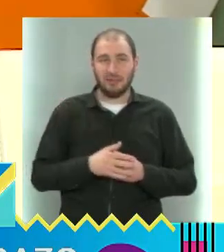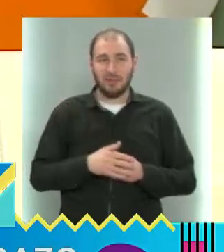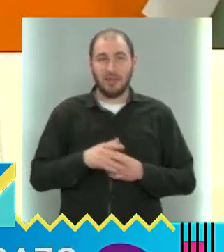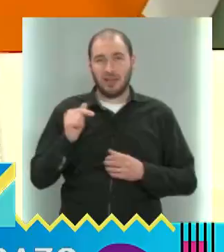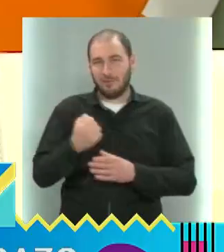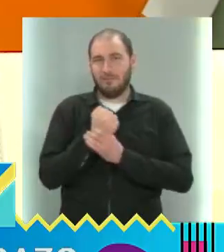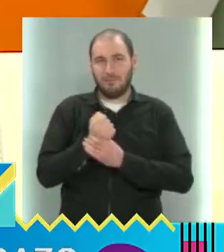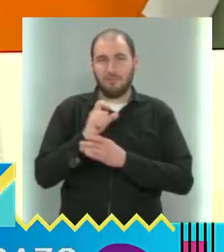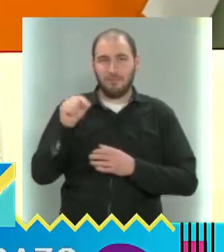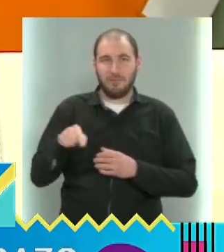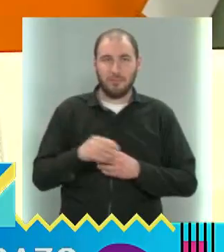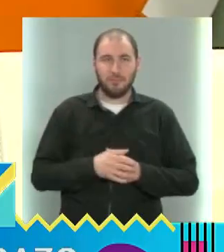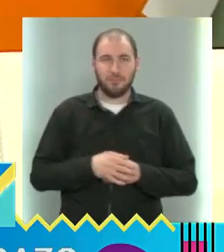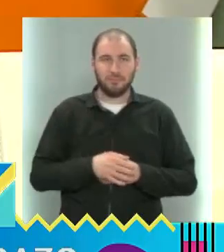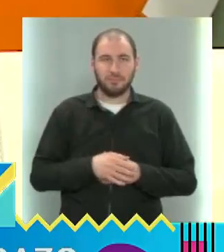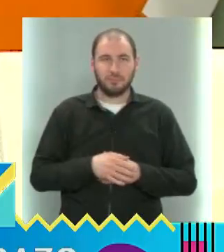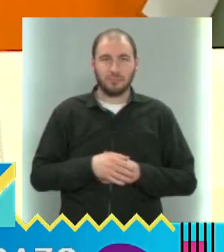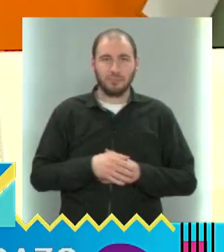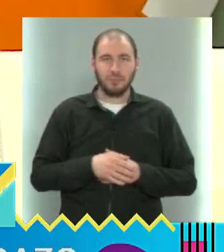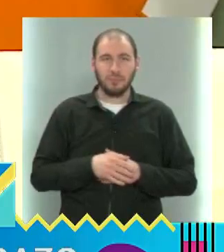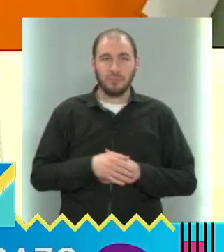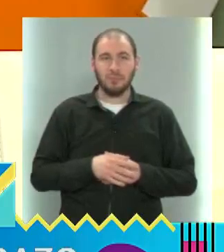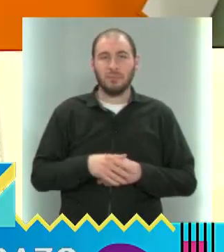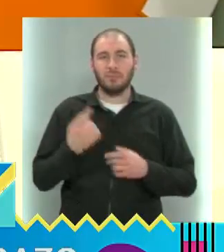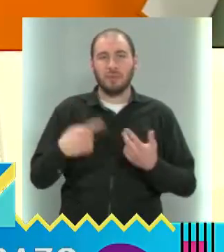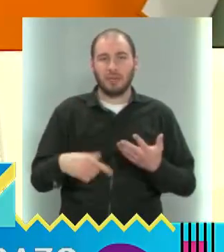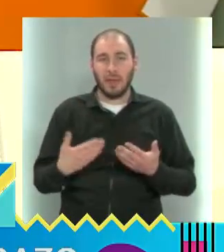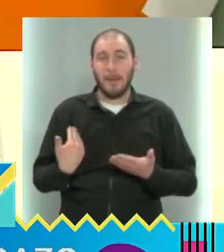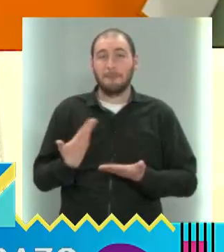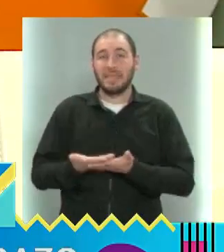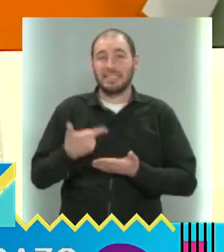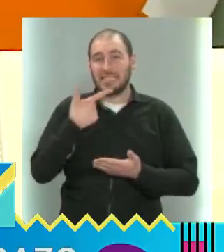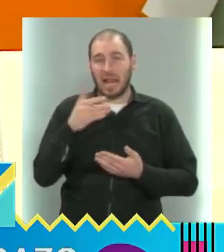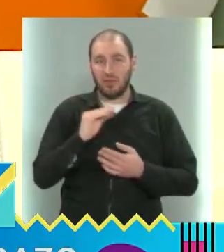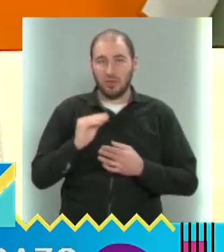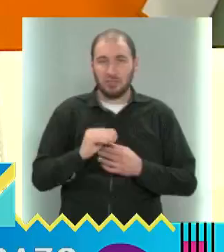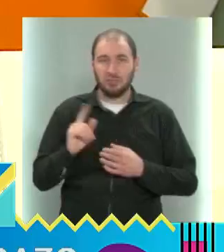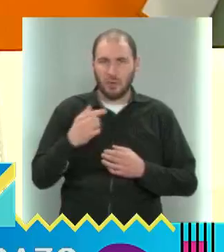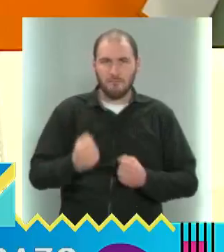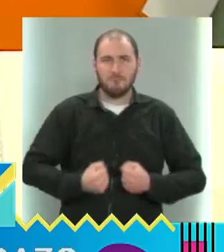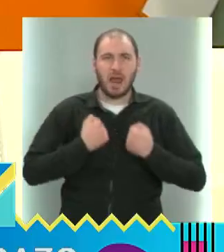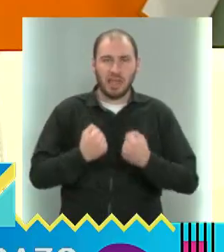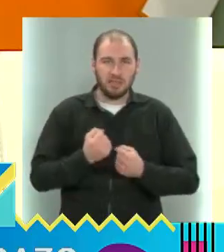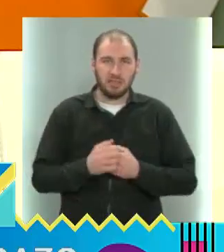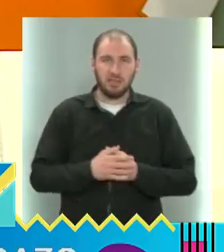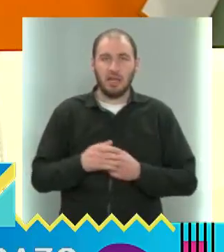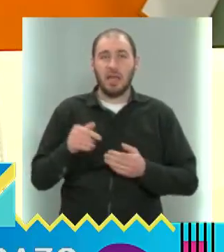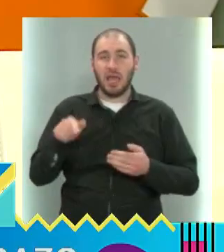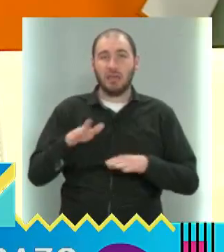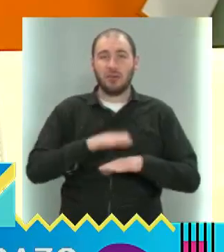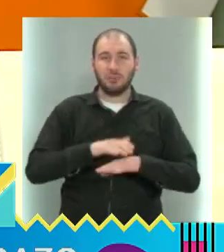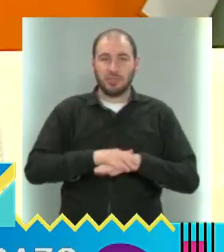los protagonistas de esto hoy. Y básicamente les pediría a senadores y senadoras que sean valientes, que tienen en sus manos